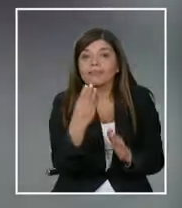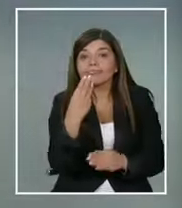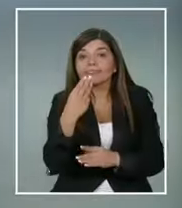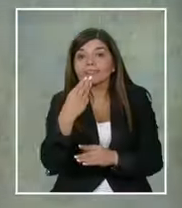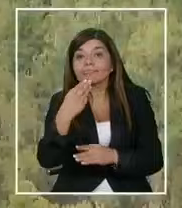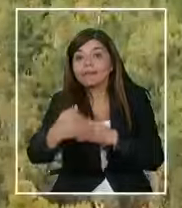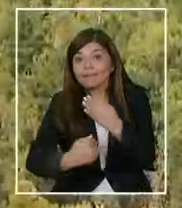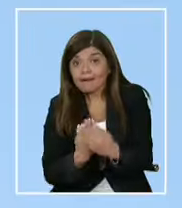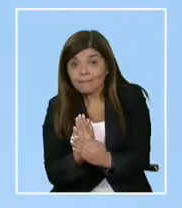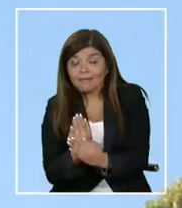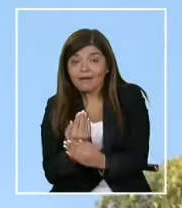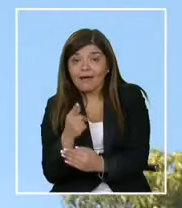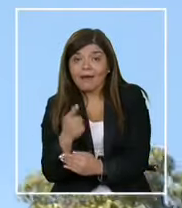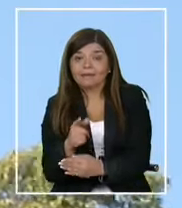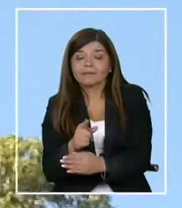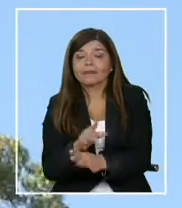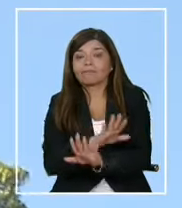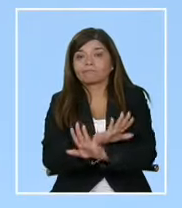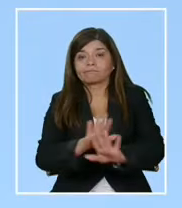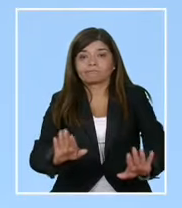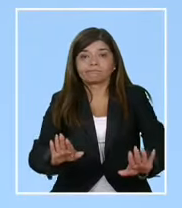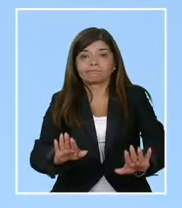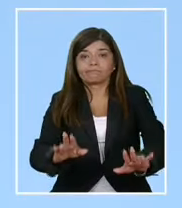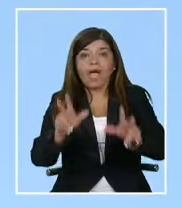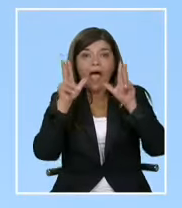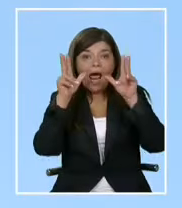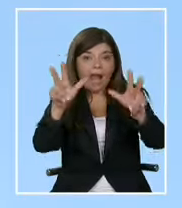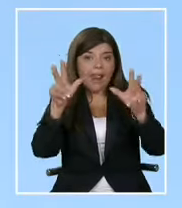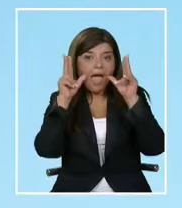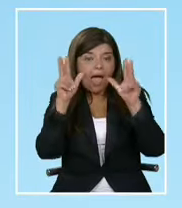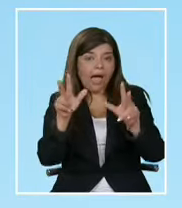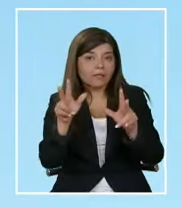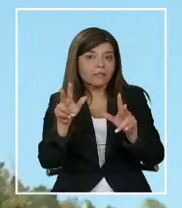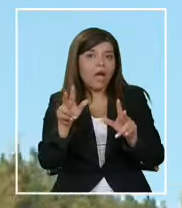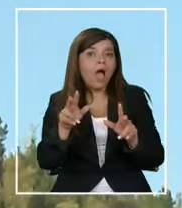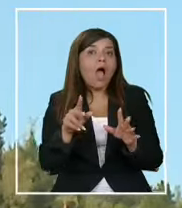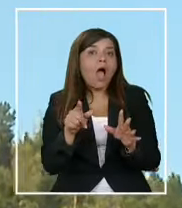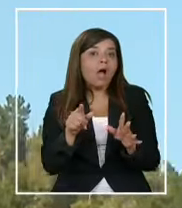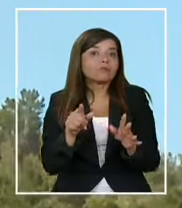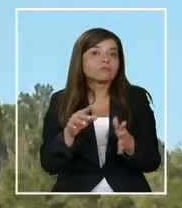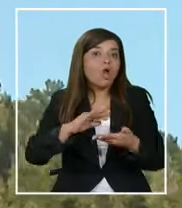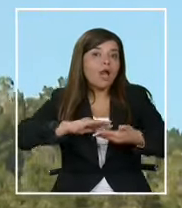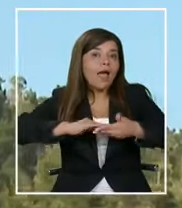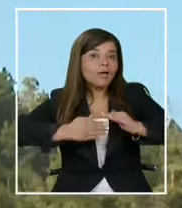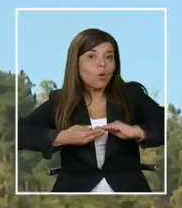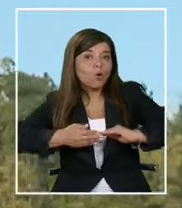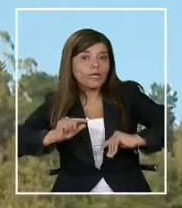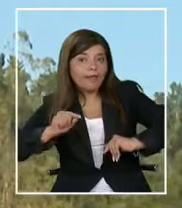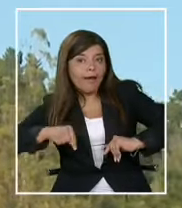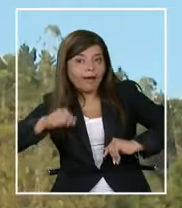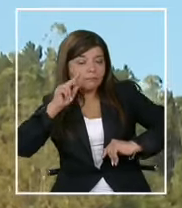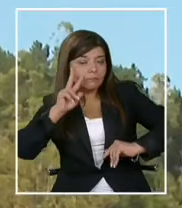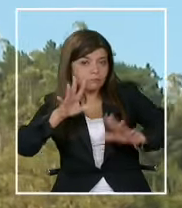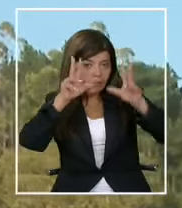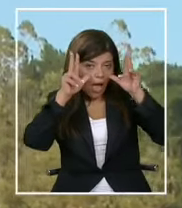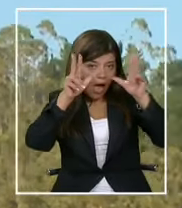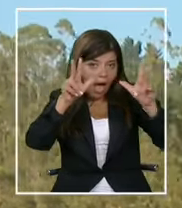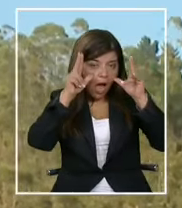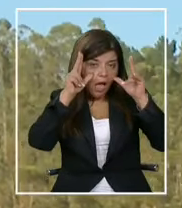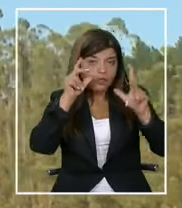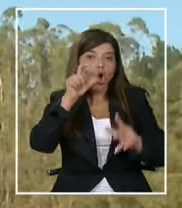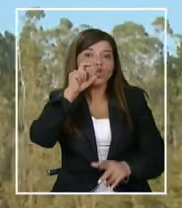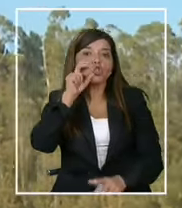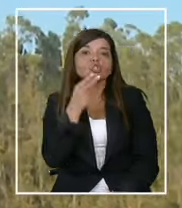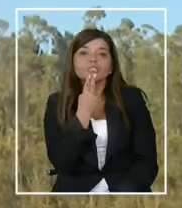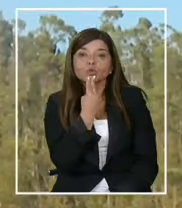de la mañana finalmente se levanta esta alerta que mantiene a gran parte de la comunidad, al menos la mitad de la comuna de